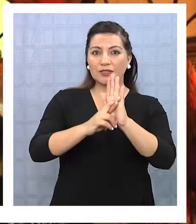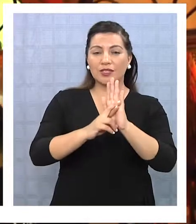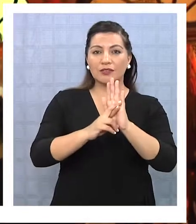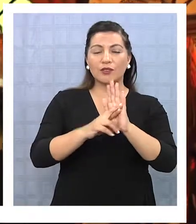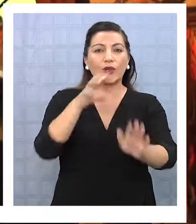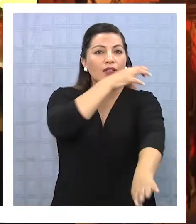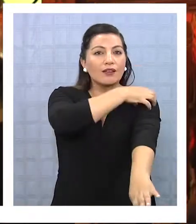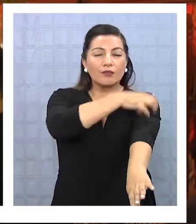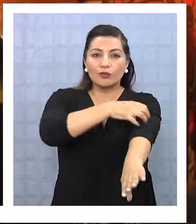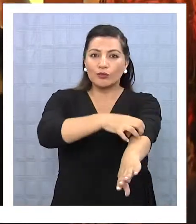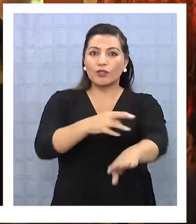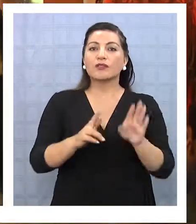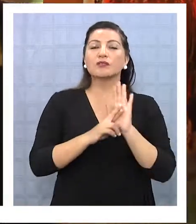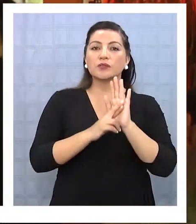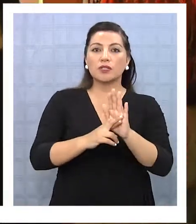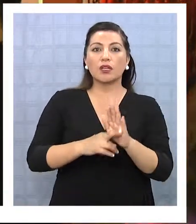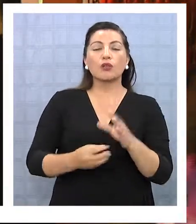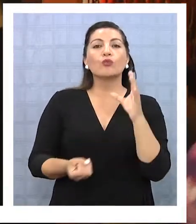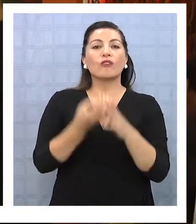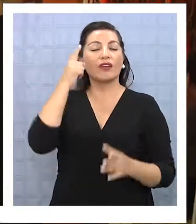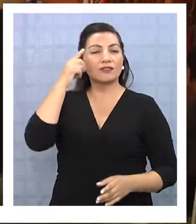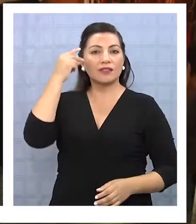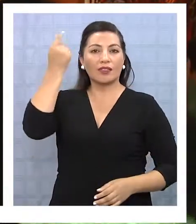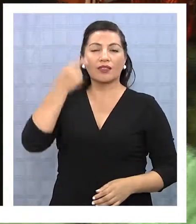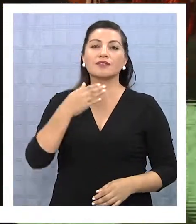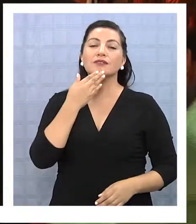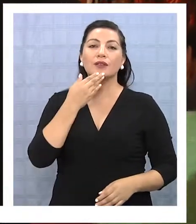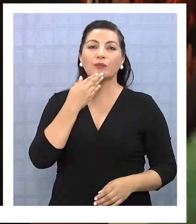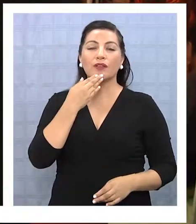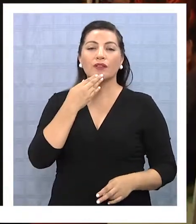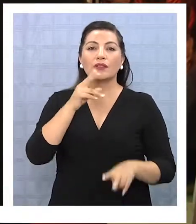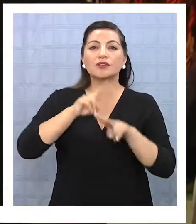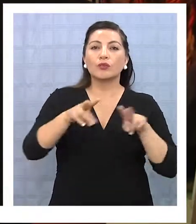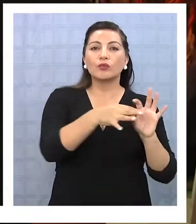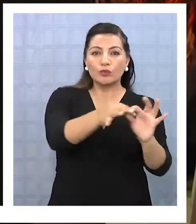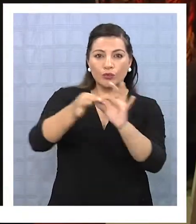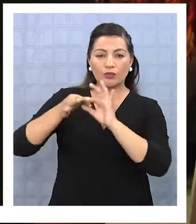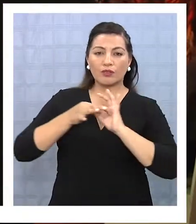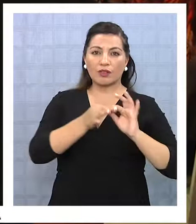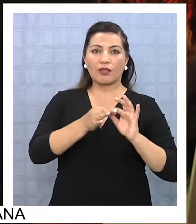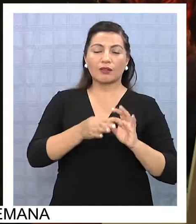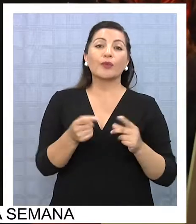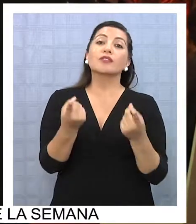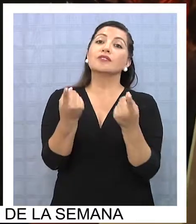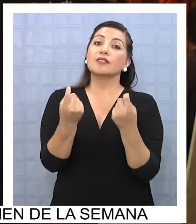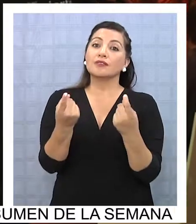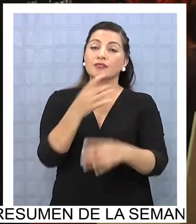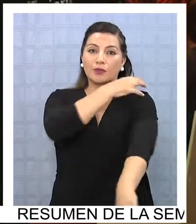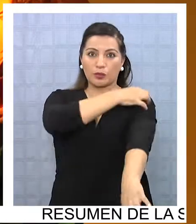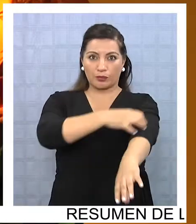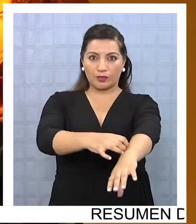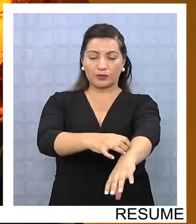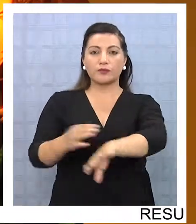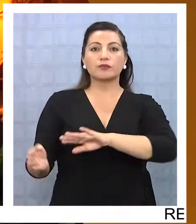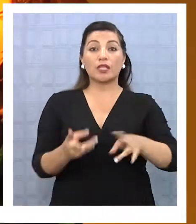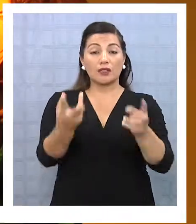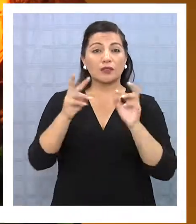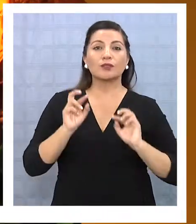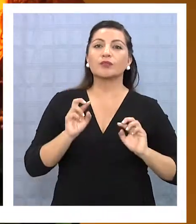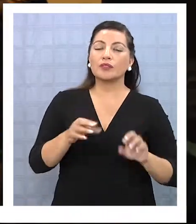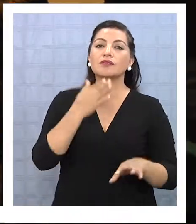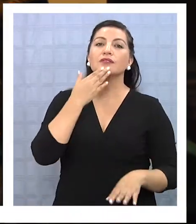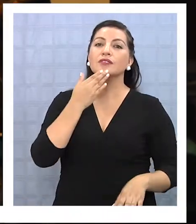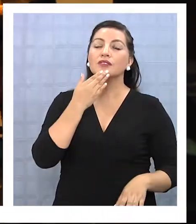comunas pueda también llevar nuevas ideas, generar esta circulación que es muy necesaria a nivel país. La ocasión